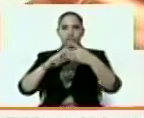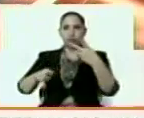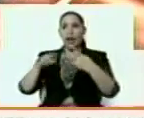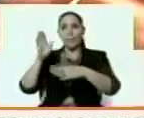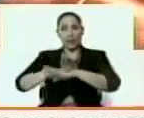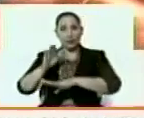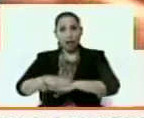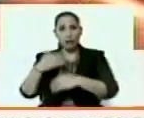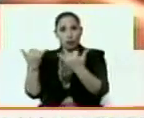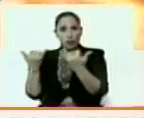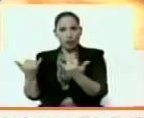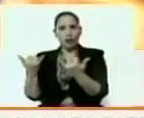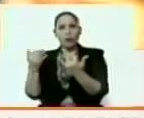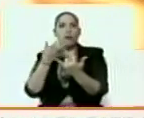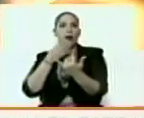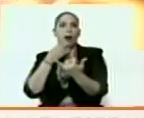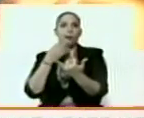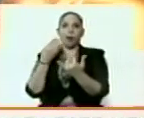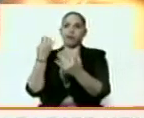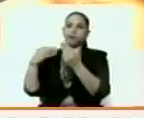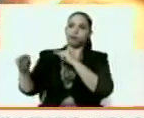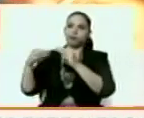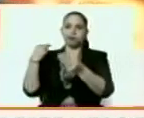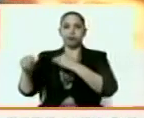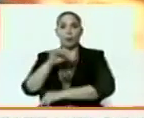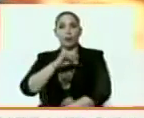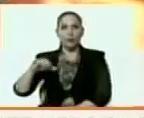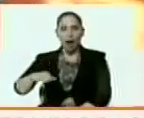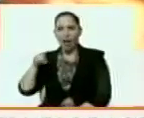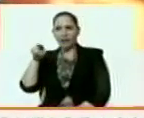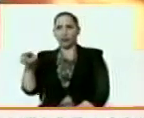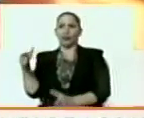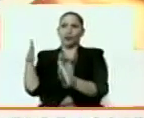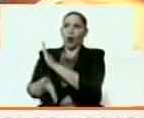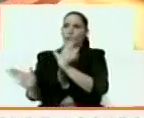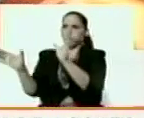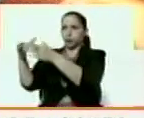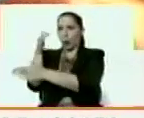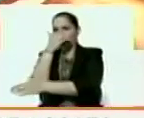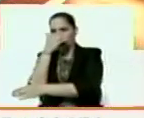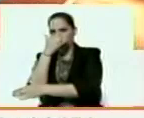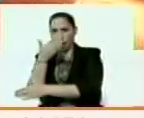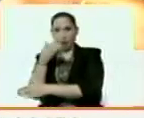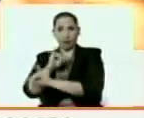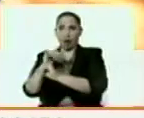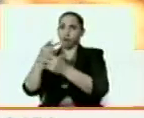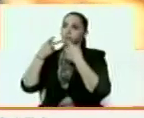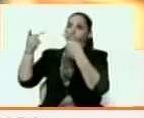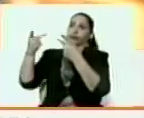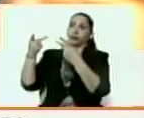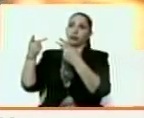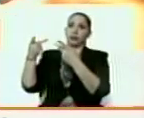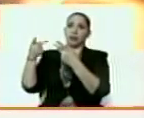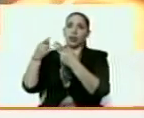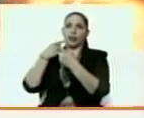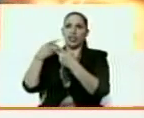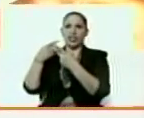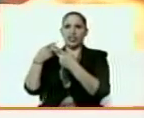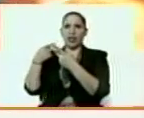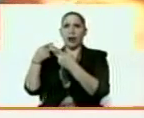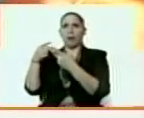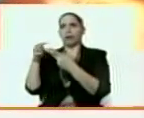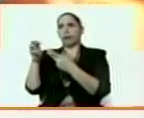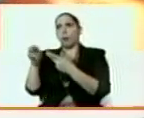tuviste ya ellos en ese chat privado de esta banda criminal, ya ellos anuncian tomarse monómeros,